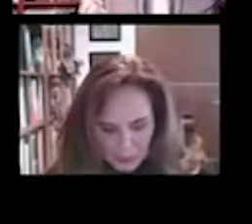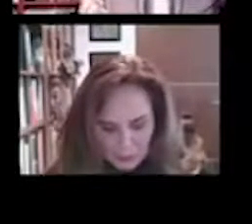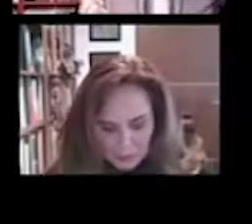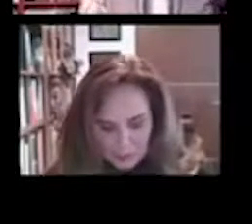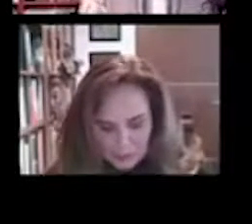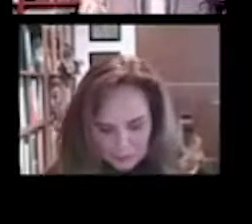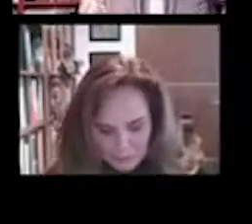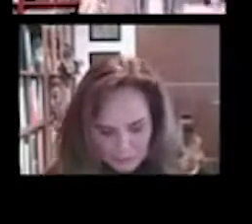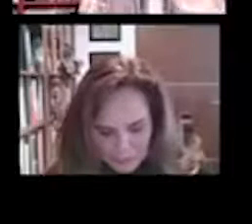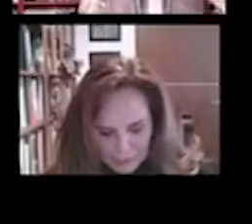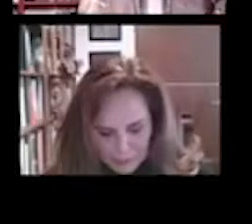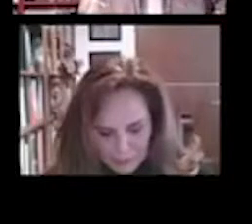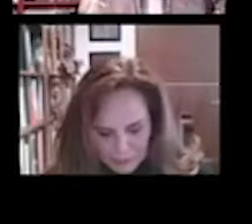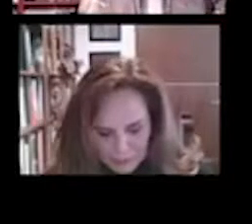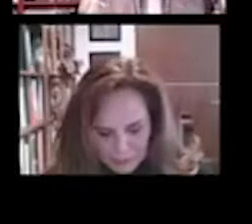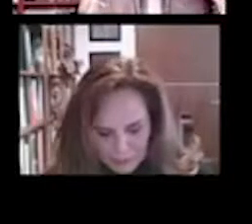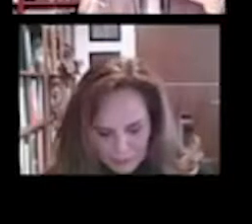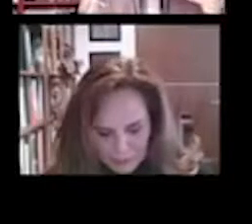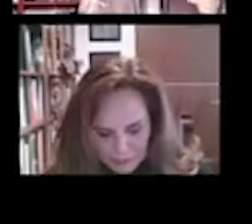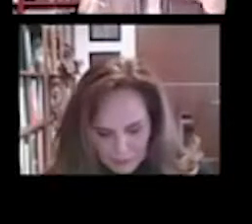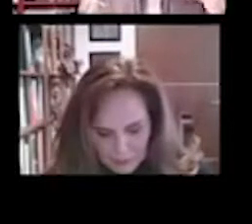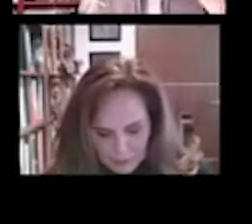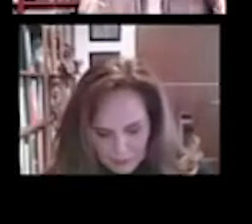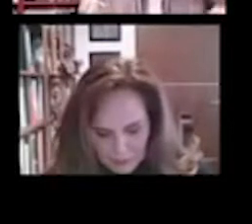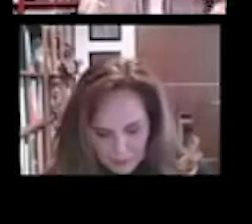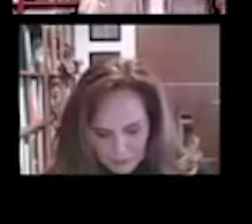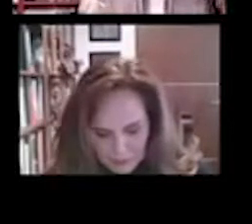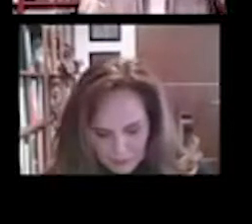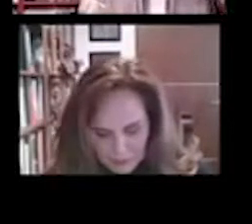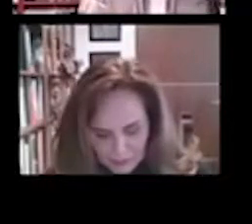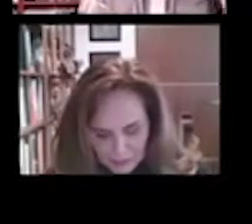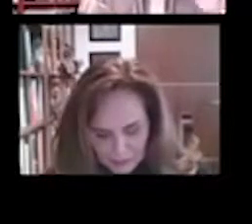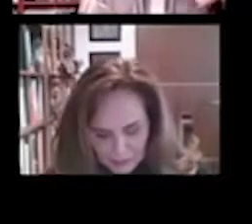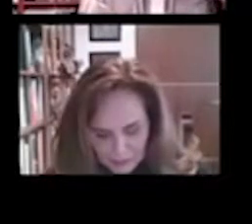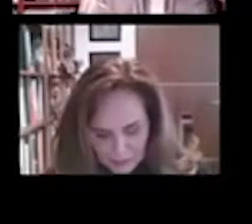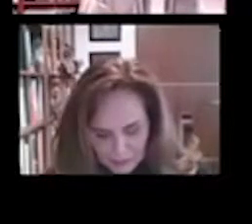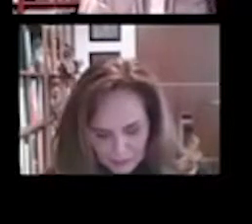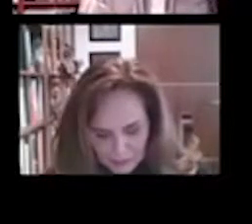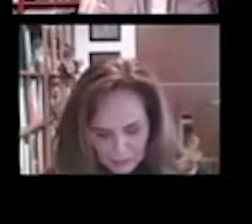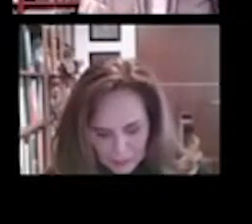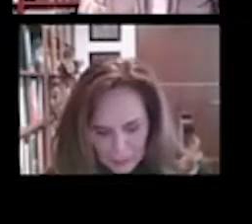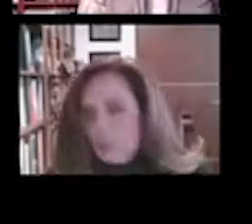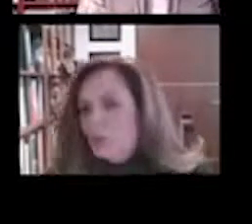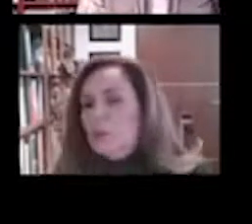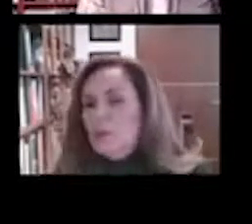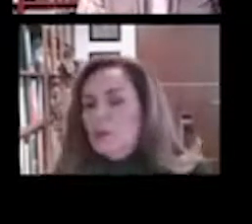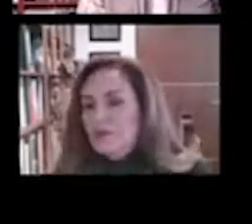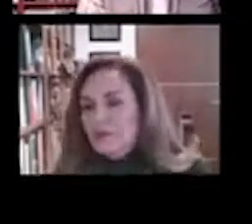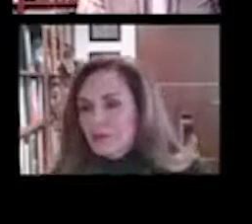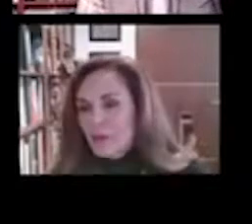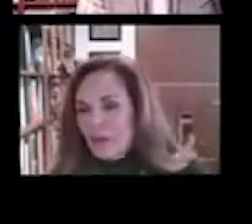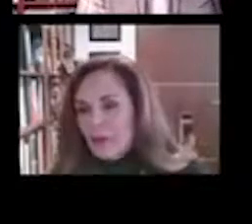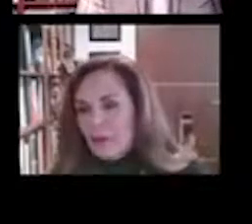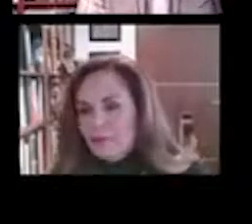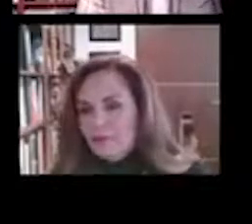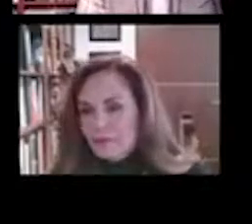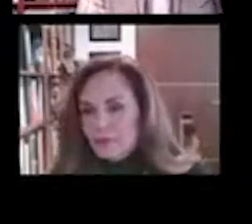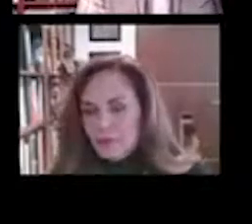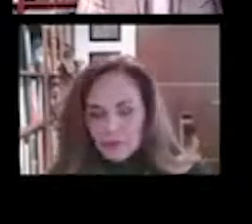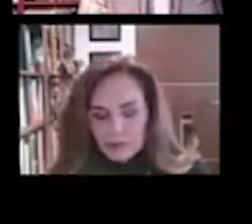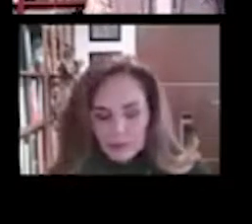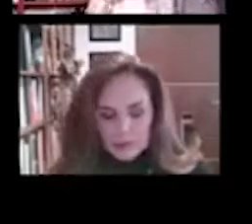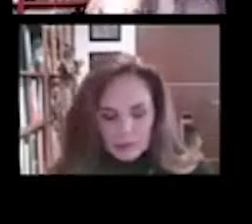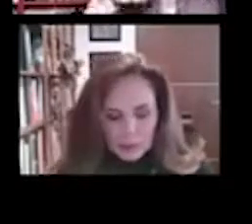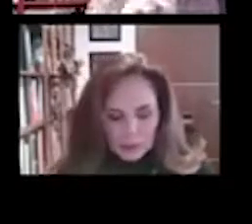o mexicanizados, itzaes o putunes, en la renovación histórica de Chichén Itzá y en